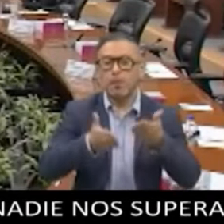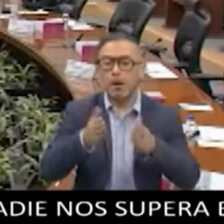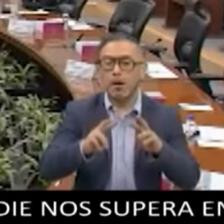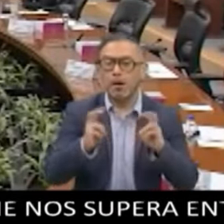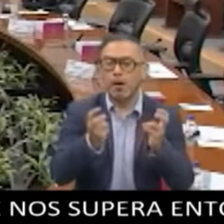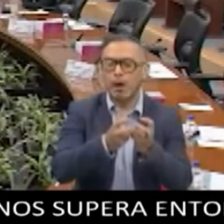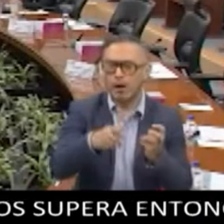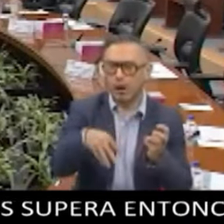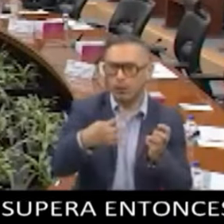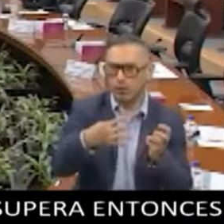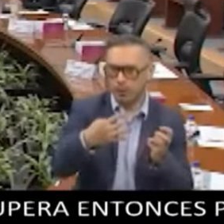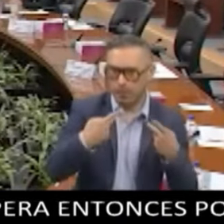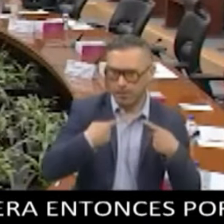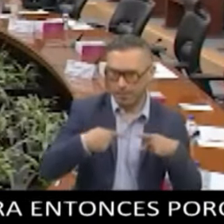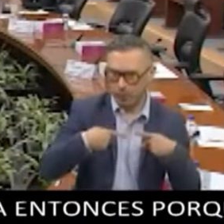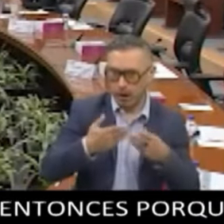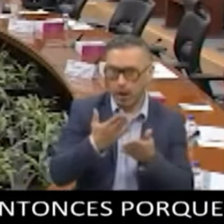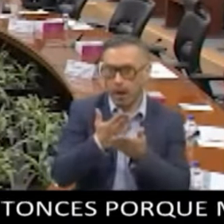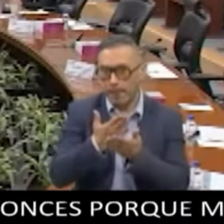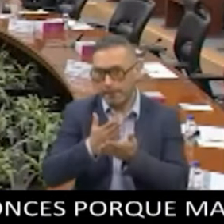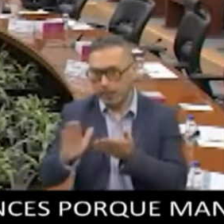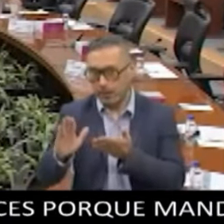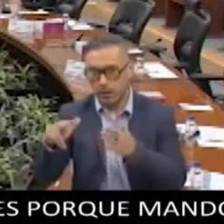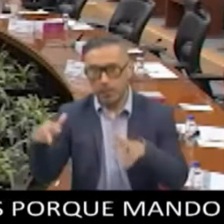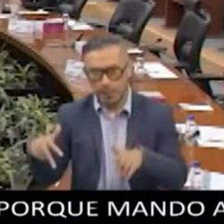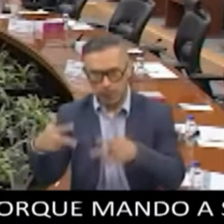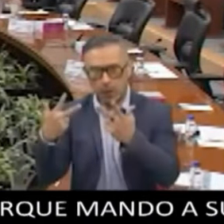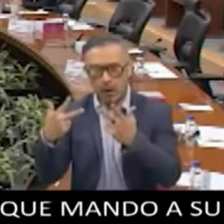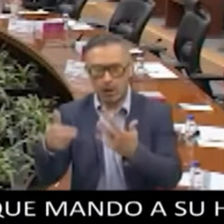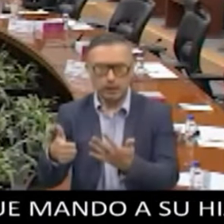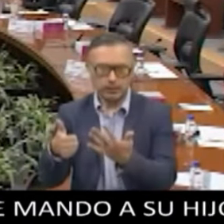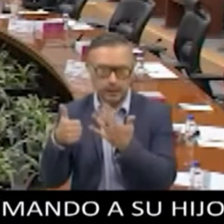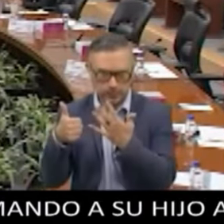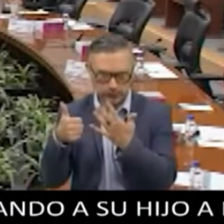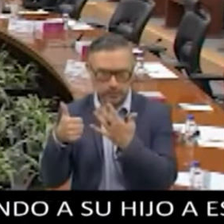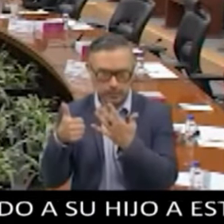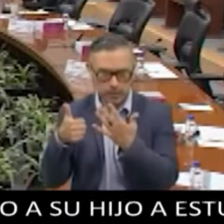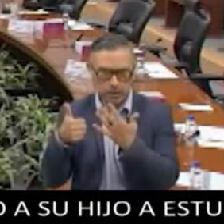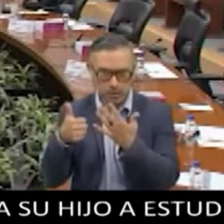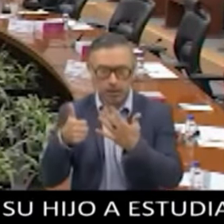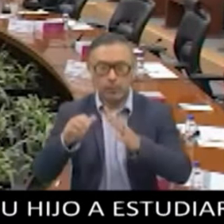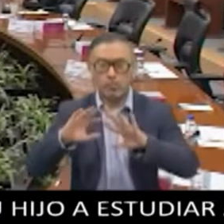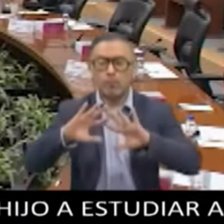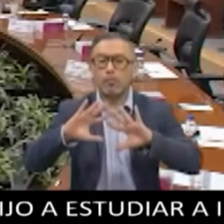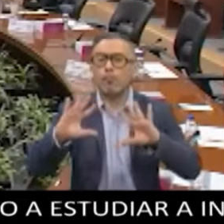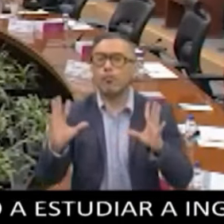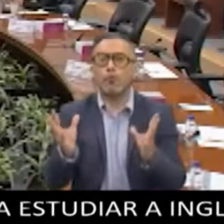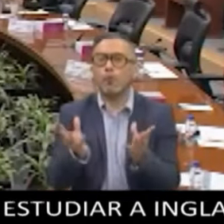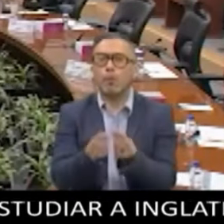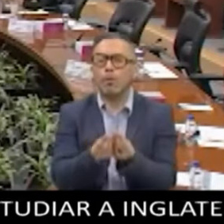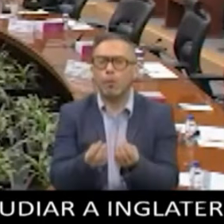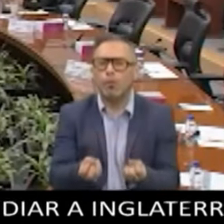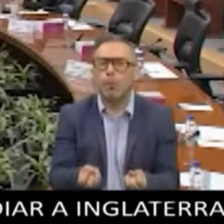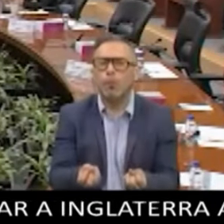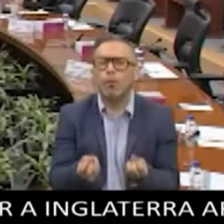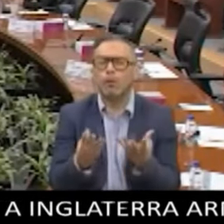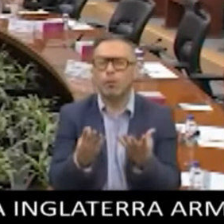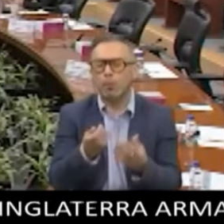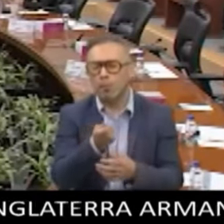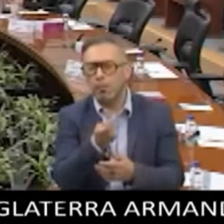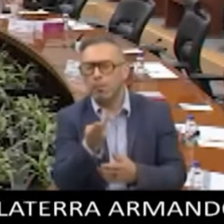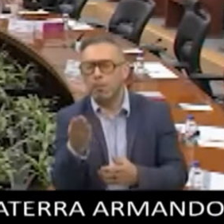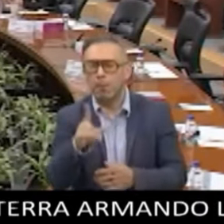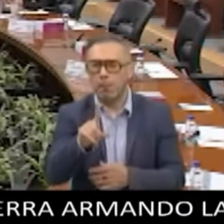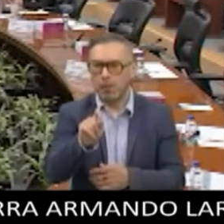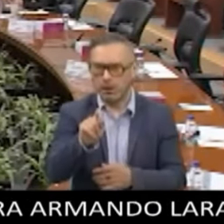es parte de la vida colegiada del instituto en todo momento esta se lleva a cabo a través de las comisiones a través del Consejo